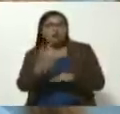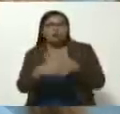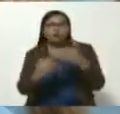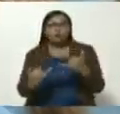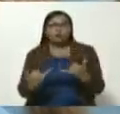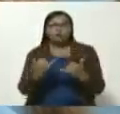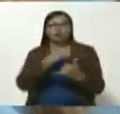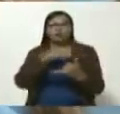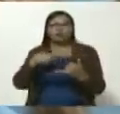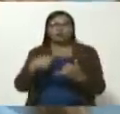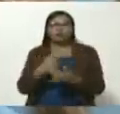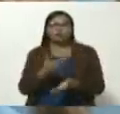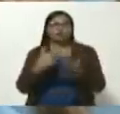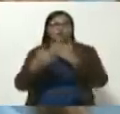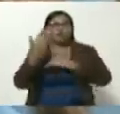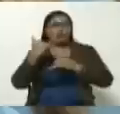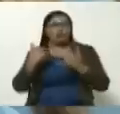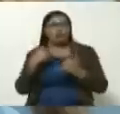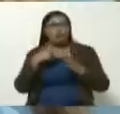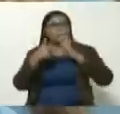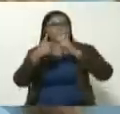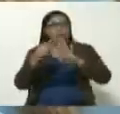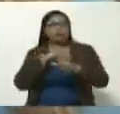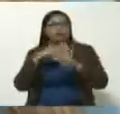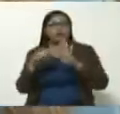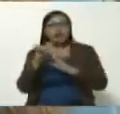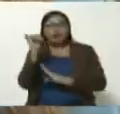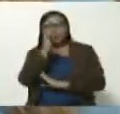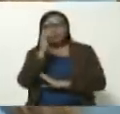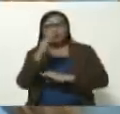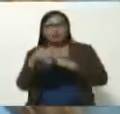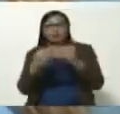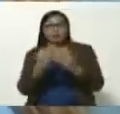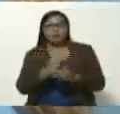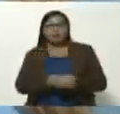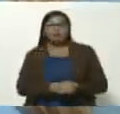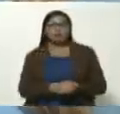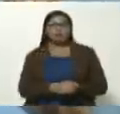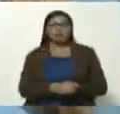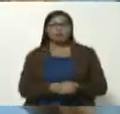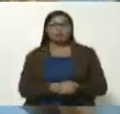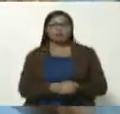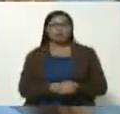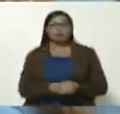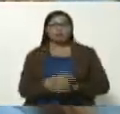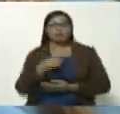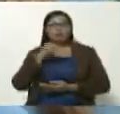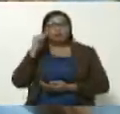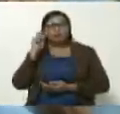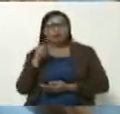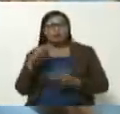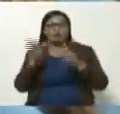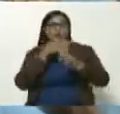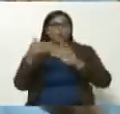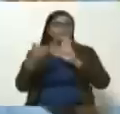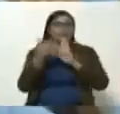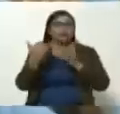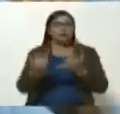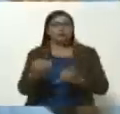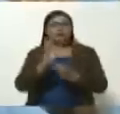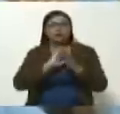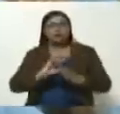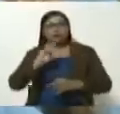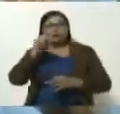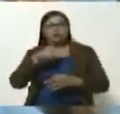que sí temen manifestarse frente a las cámaras, pues han sido víctimas del maltrato, eso hay que decirlo, ¿no?